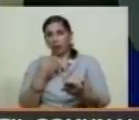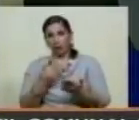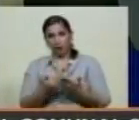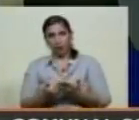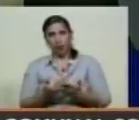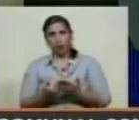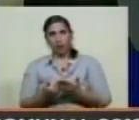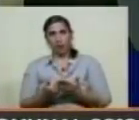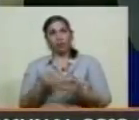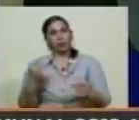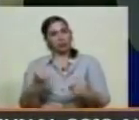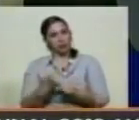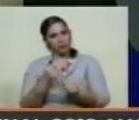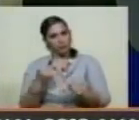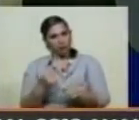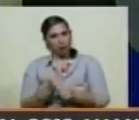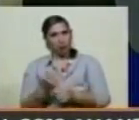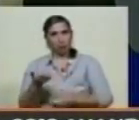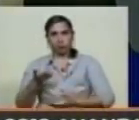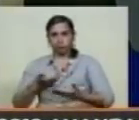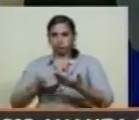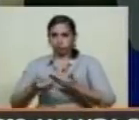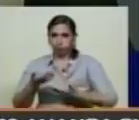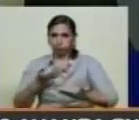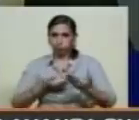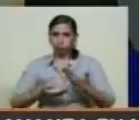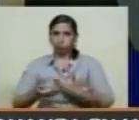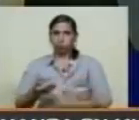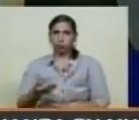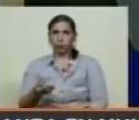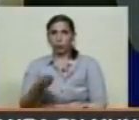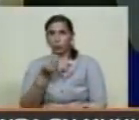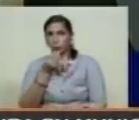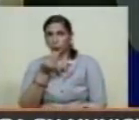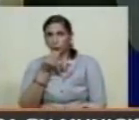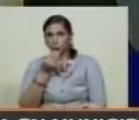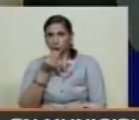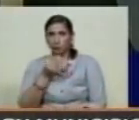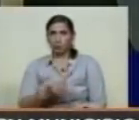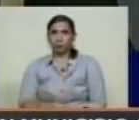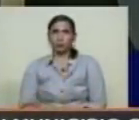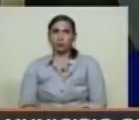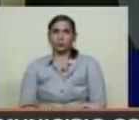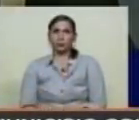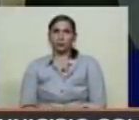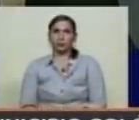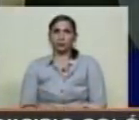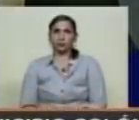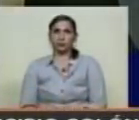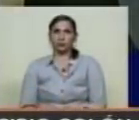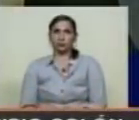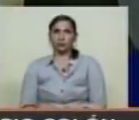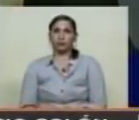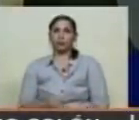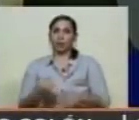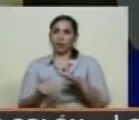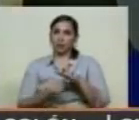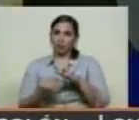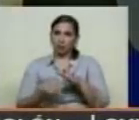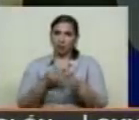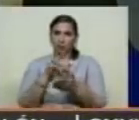porque trabajaremos con el sector de nutrición. Se ha acordado con el Instituto Nacional de Nutrición y con